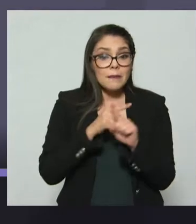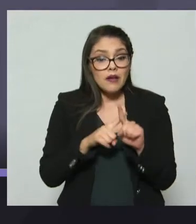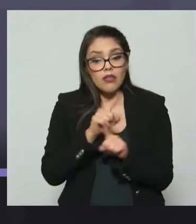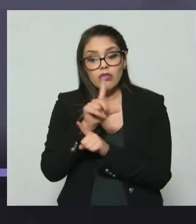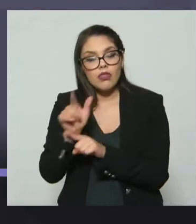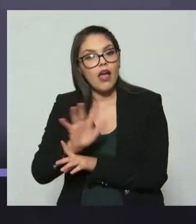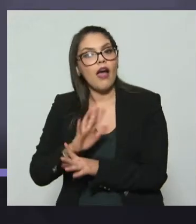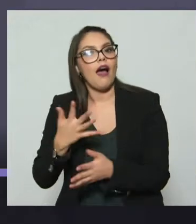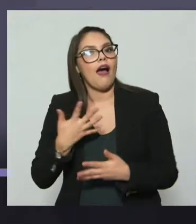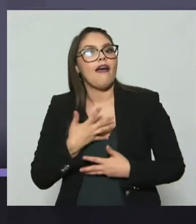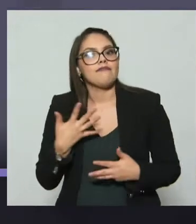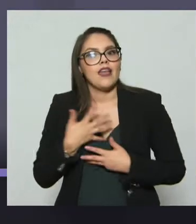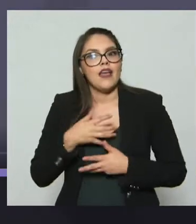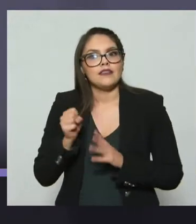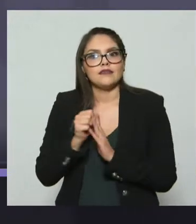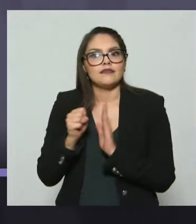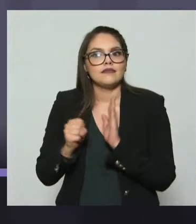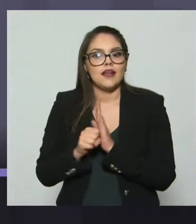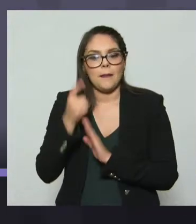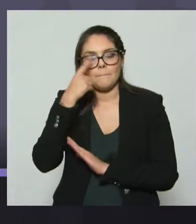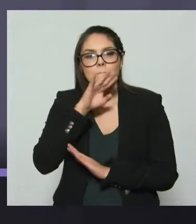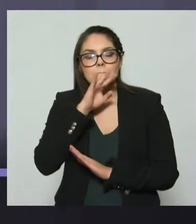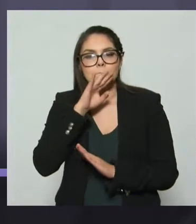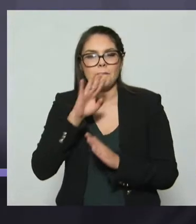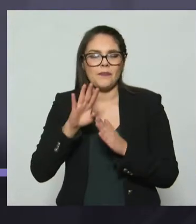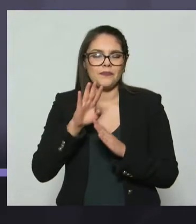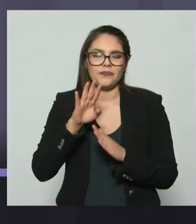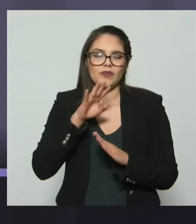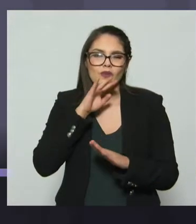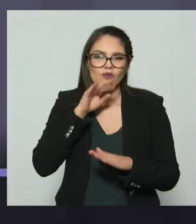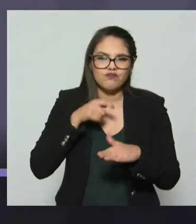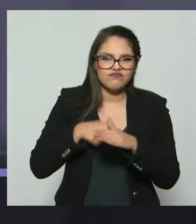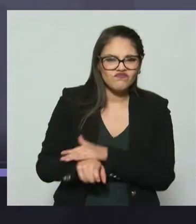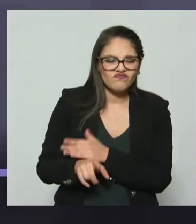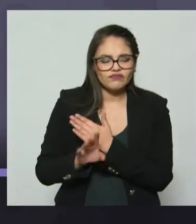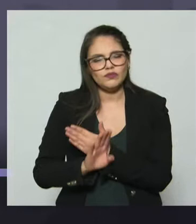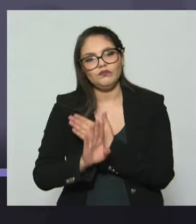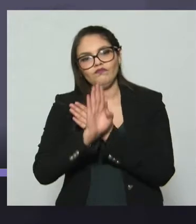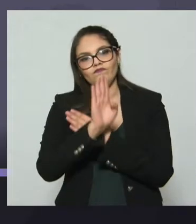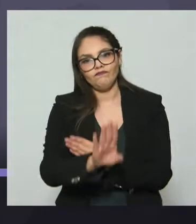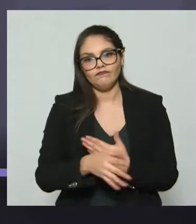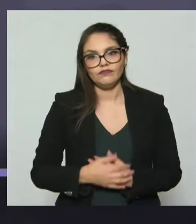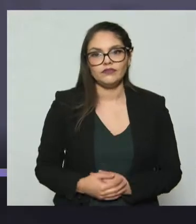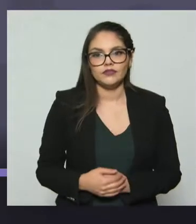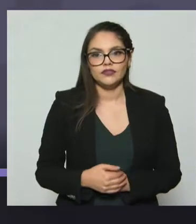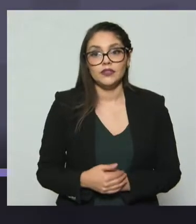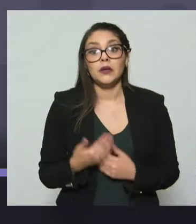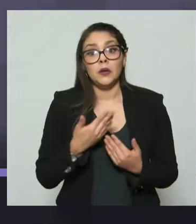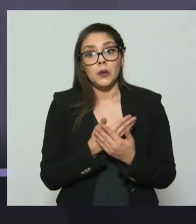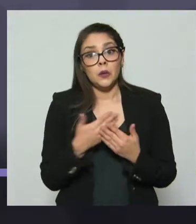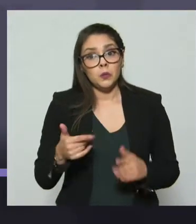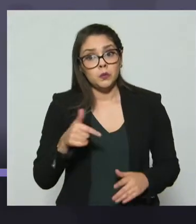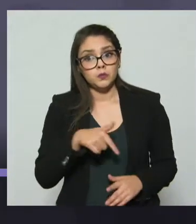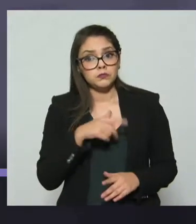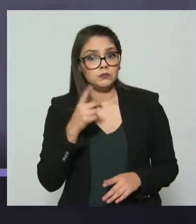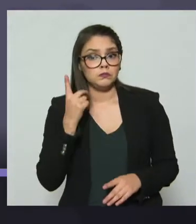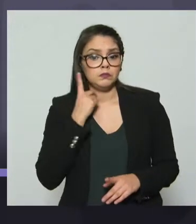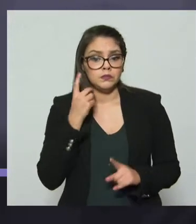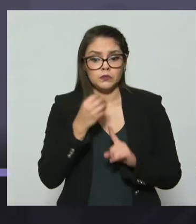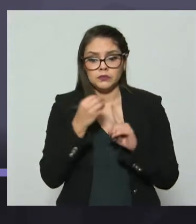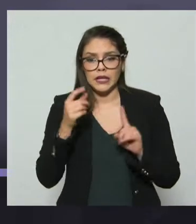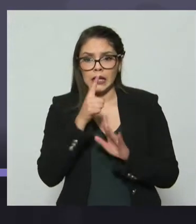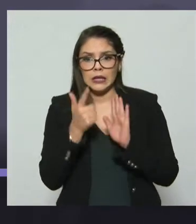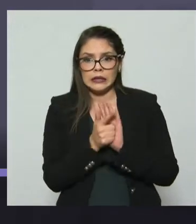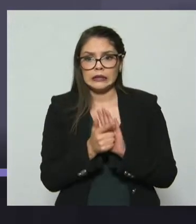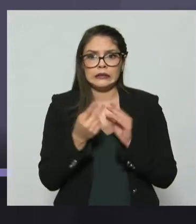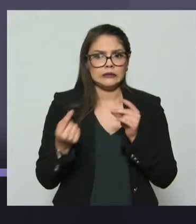local que va a fortalecer el combate a la corrupción en la ciudad. Estamos siendo una legislatura muy productiva y que estamos haciendo historia en la ciudad. No,